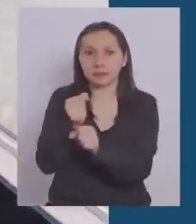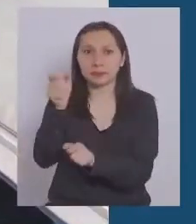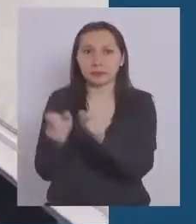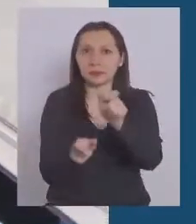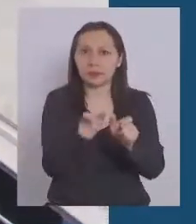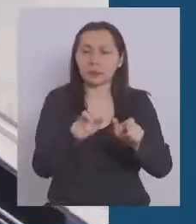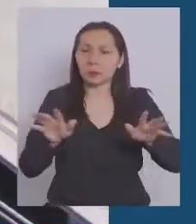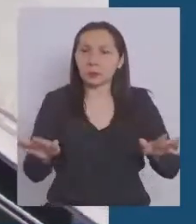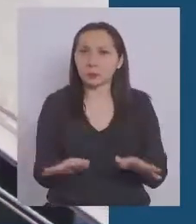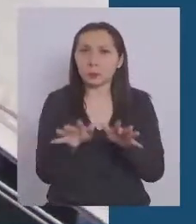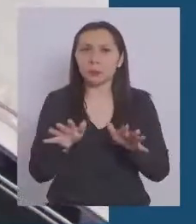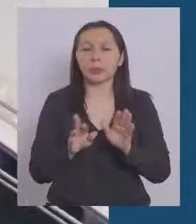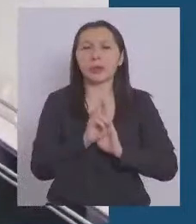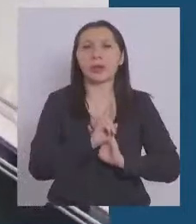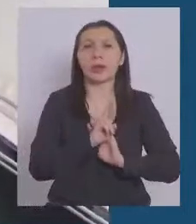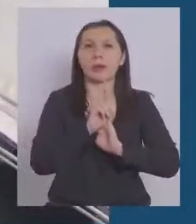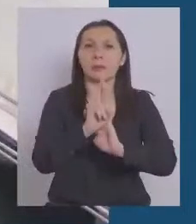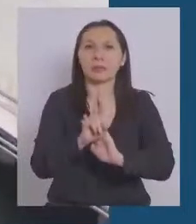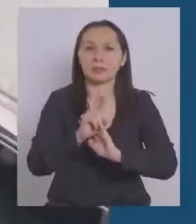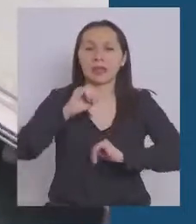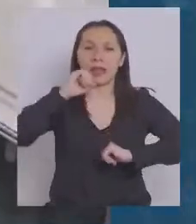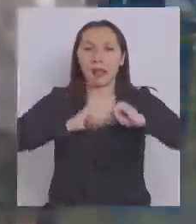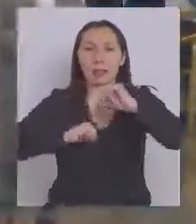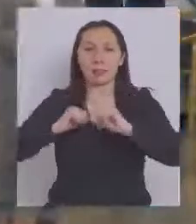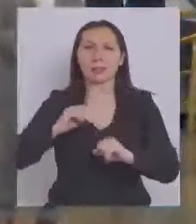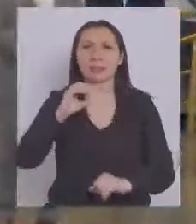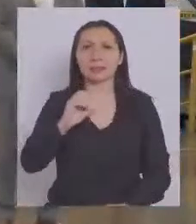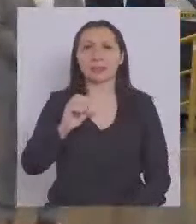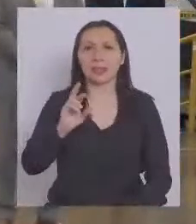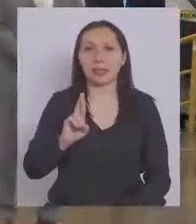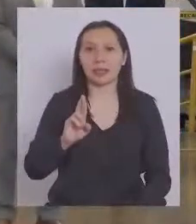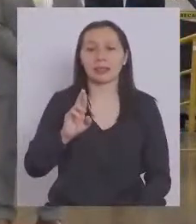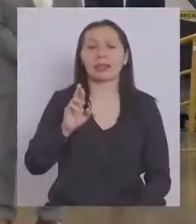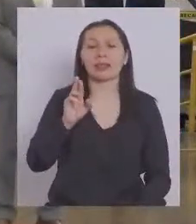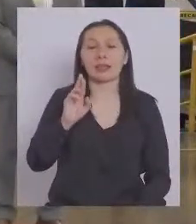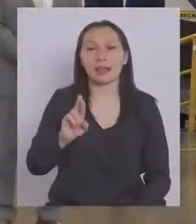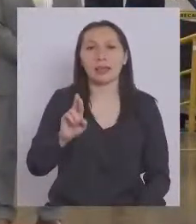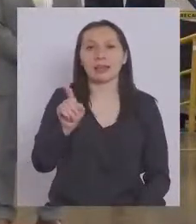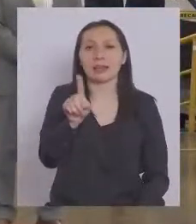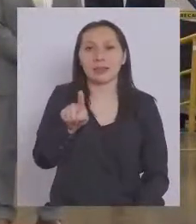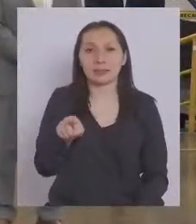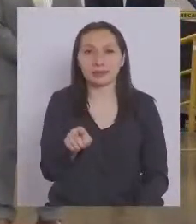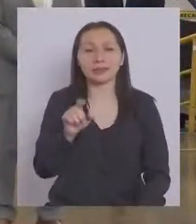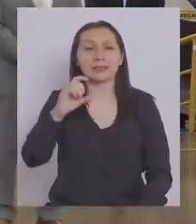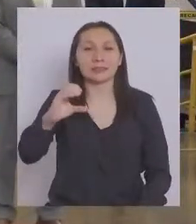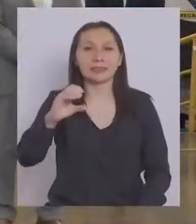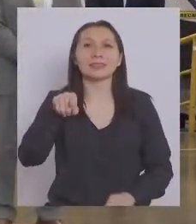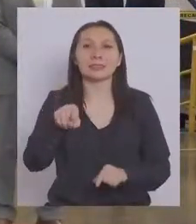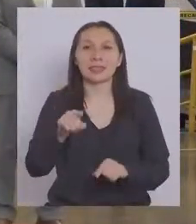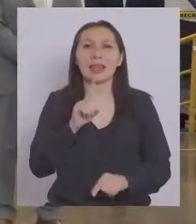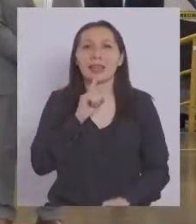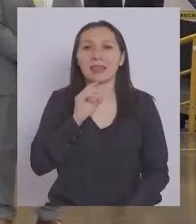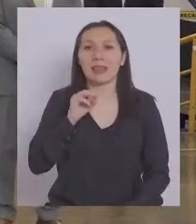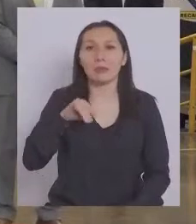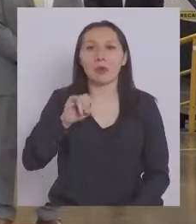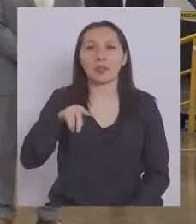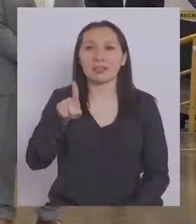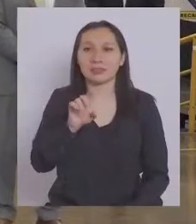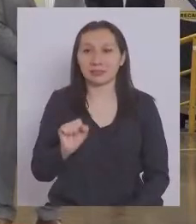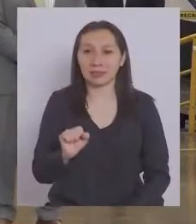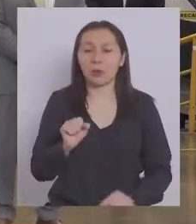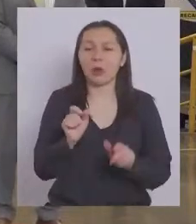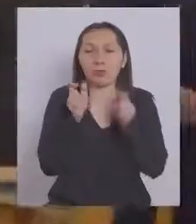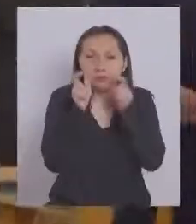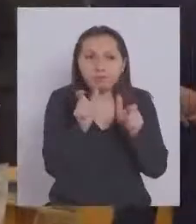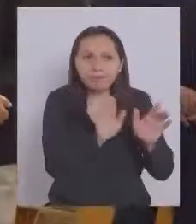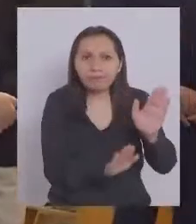gran esfuerzo, los representantes de la empresa CRRC, Temoinsa como el encargado de mantención.